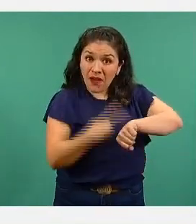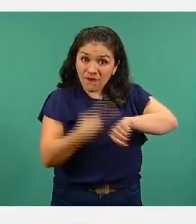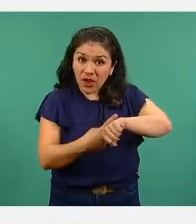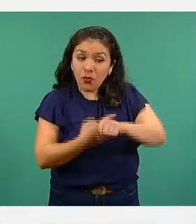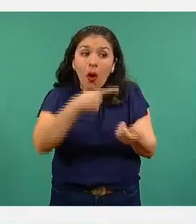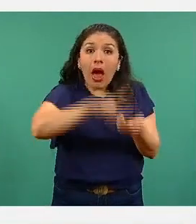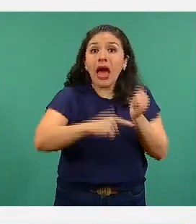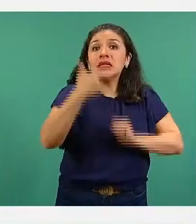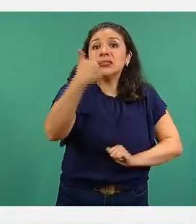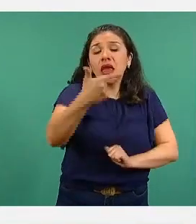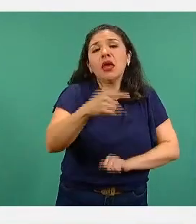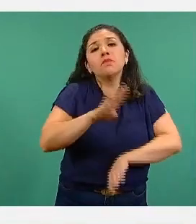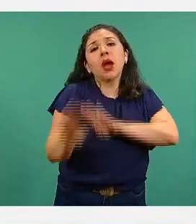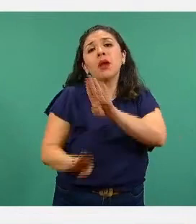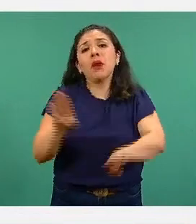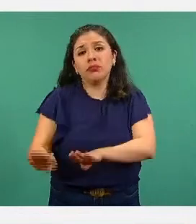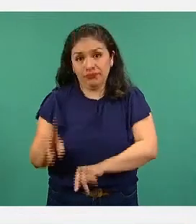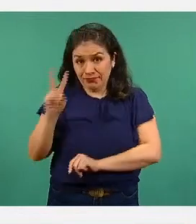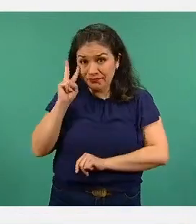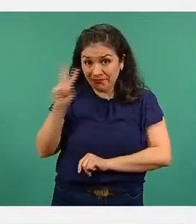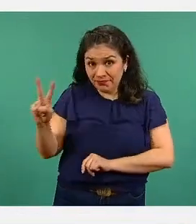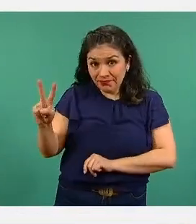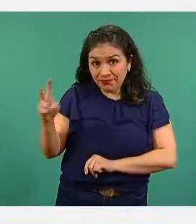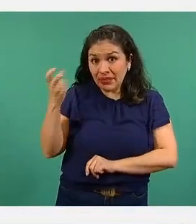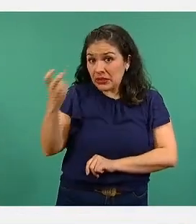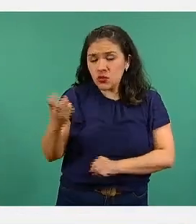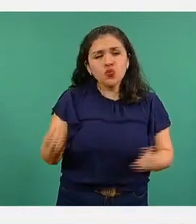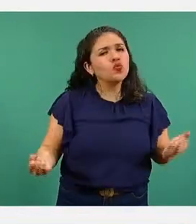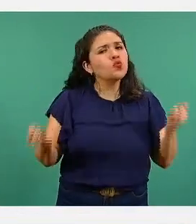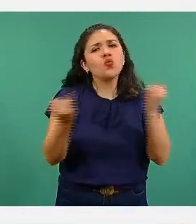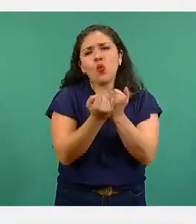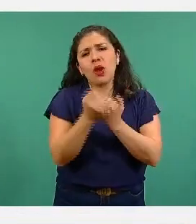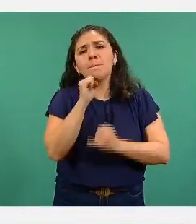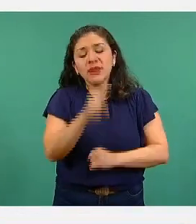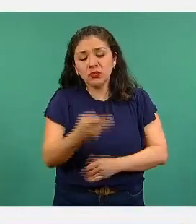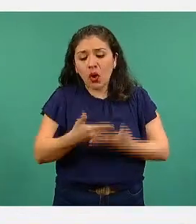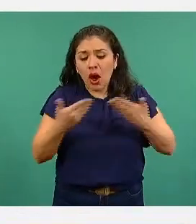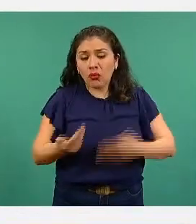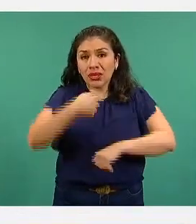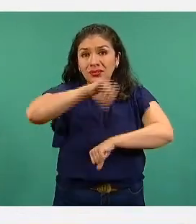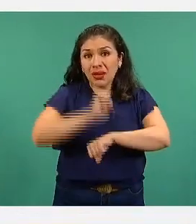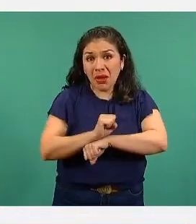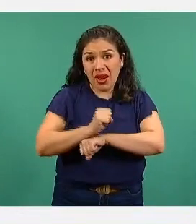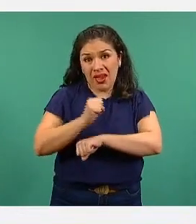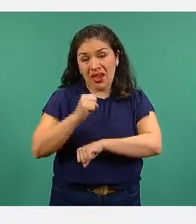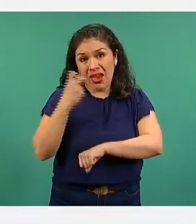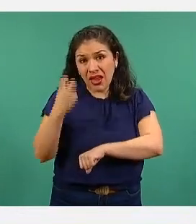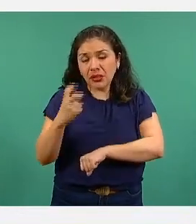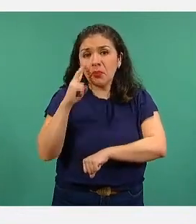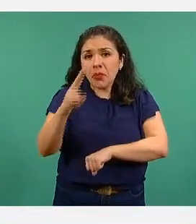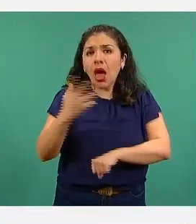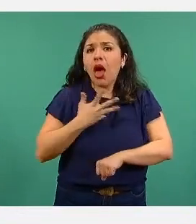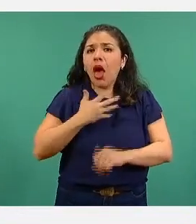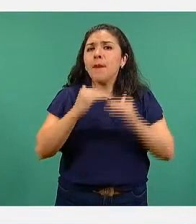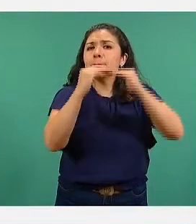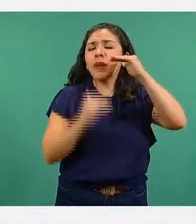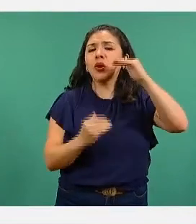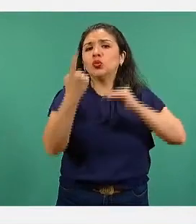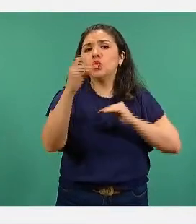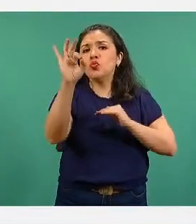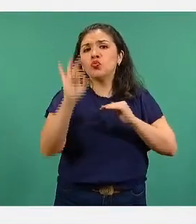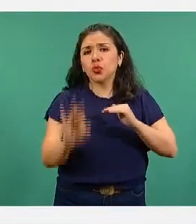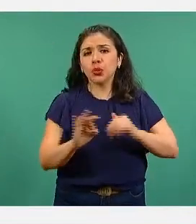7 fallecieron. Y aquí la pueden observar ustedes igual en estas semanas epidemiológicas y ven la disminución de un